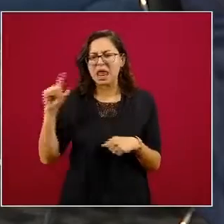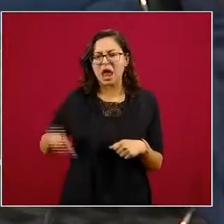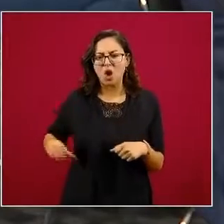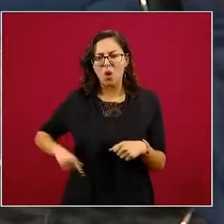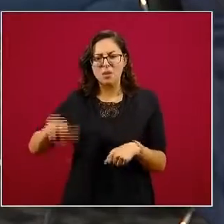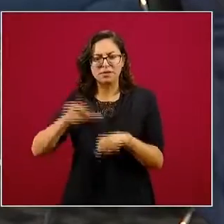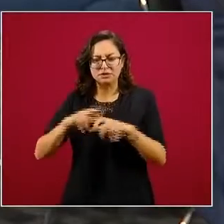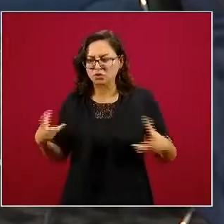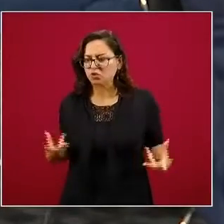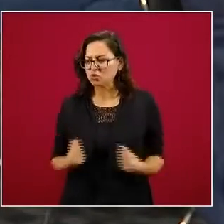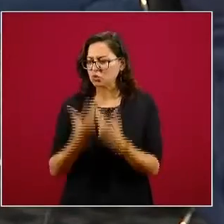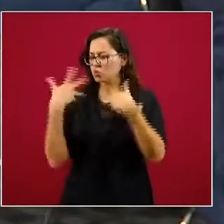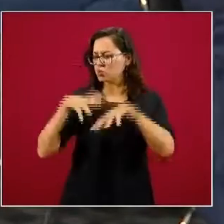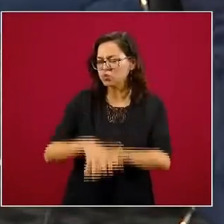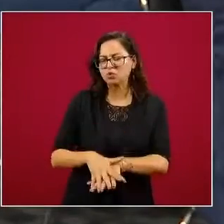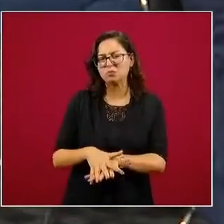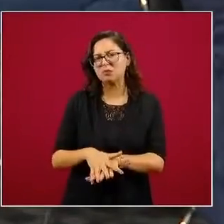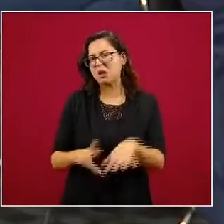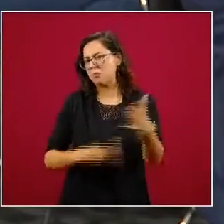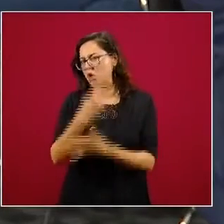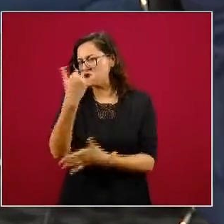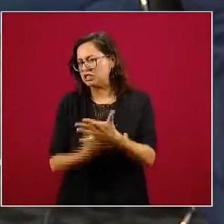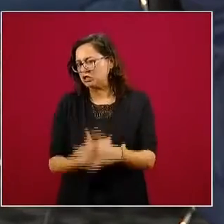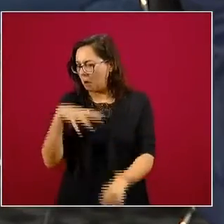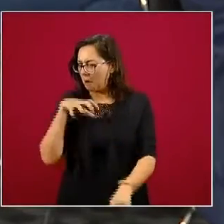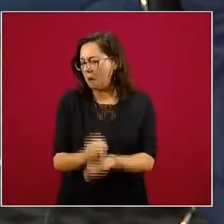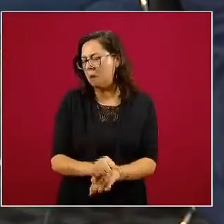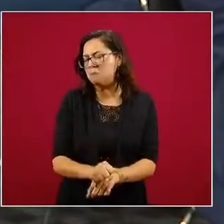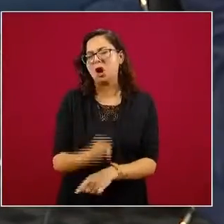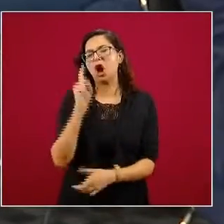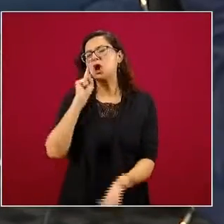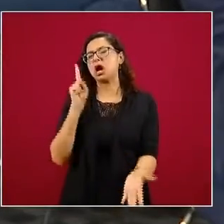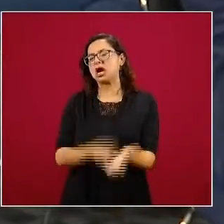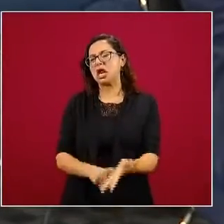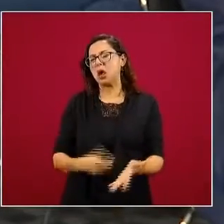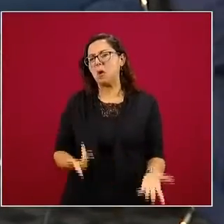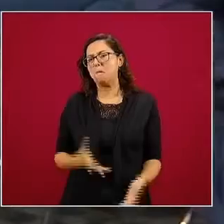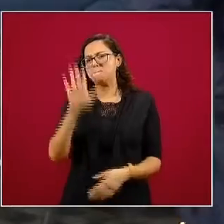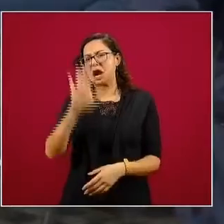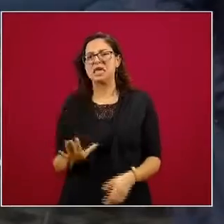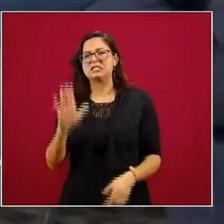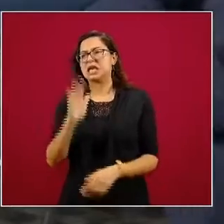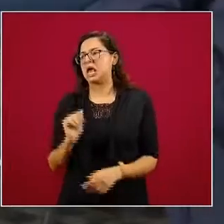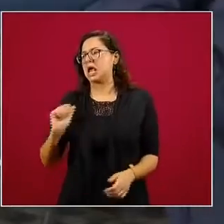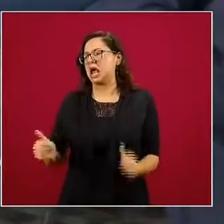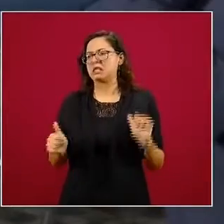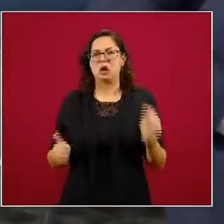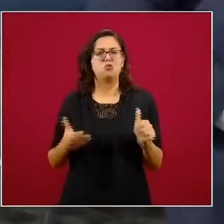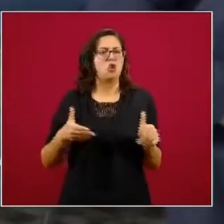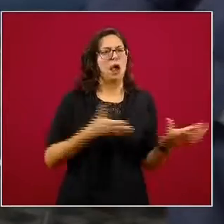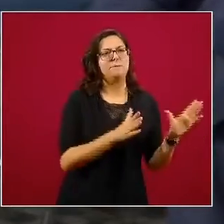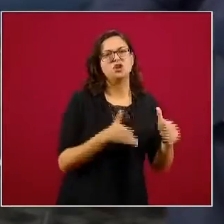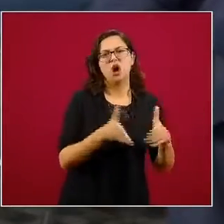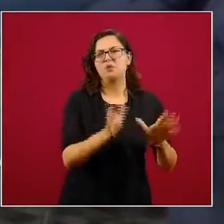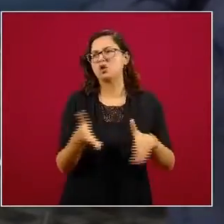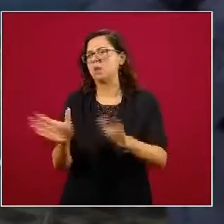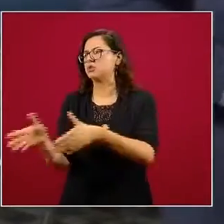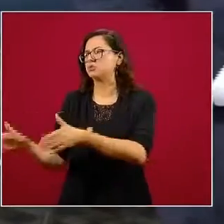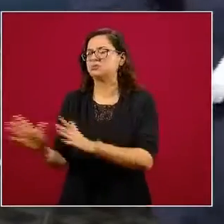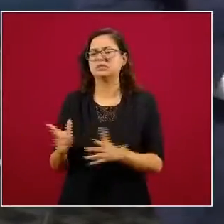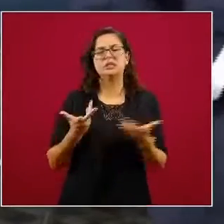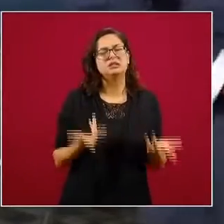de enojo ante la realidad, dado que las decisiones específicas de ellos